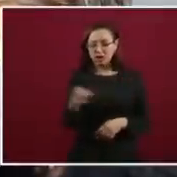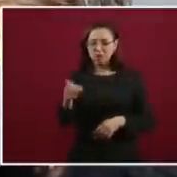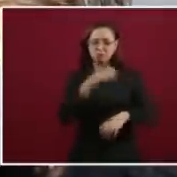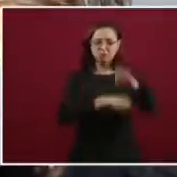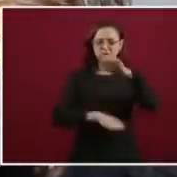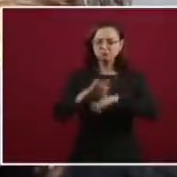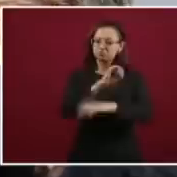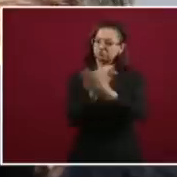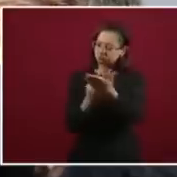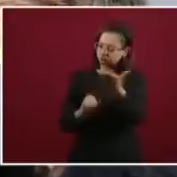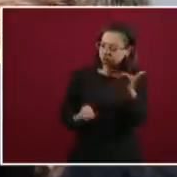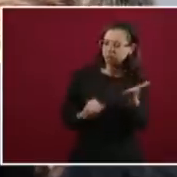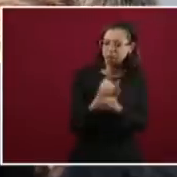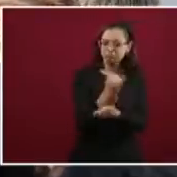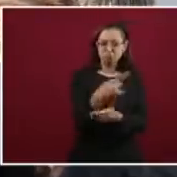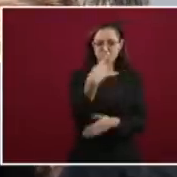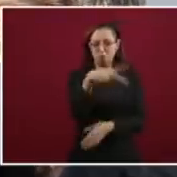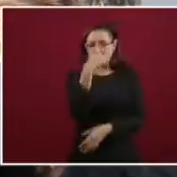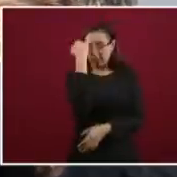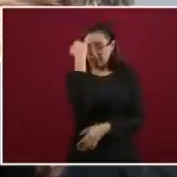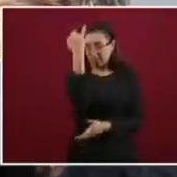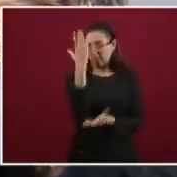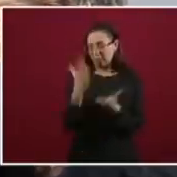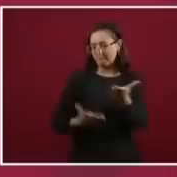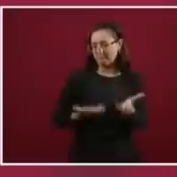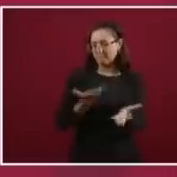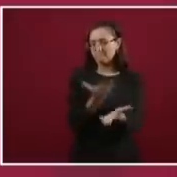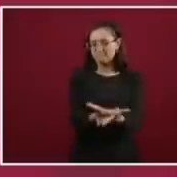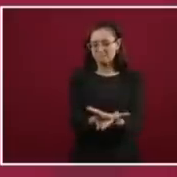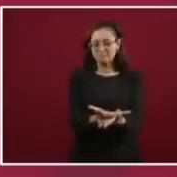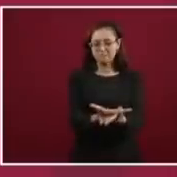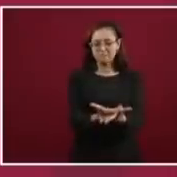es una iniciativa de ellos de